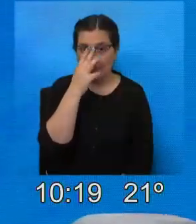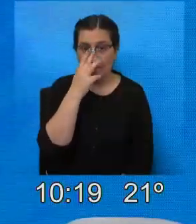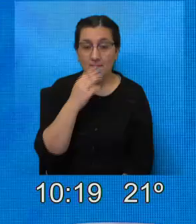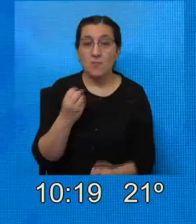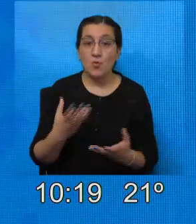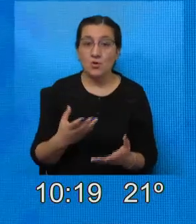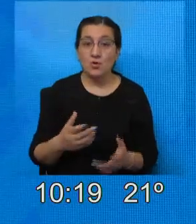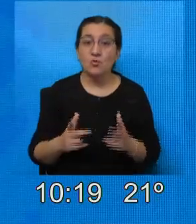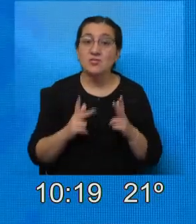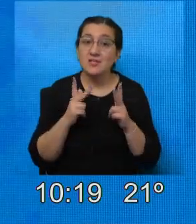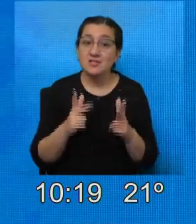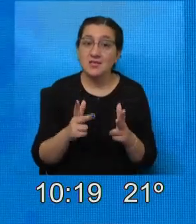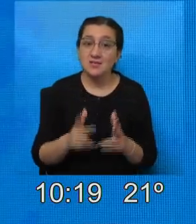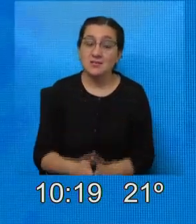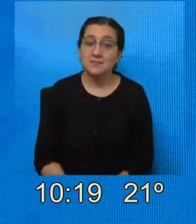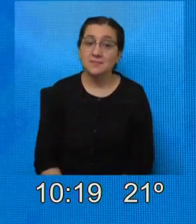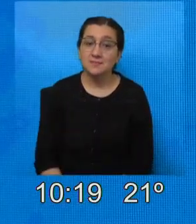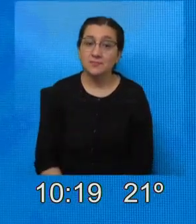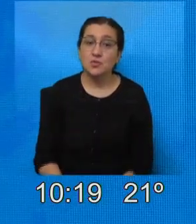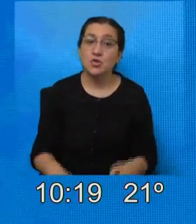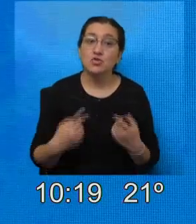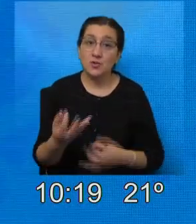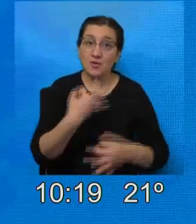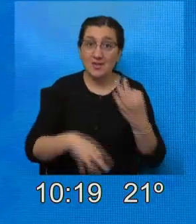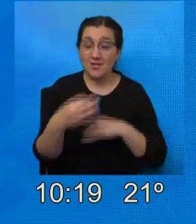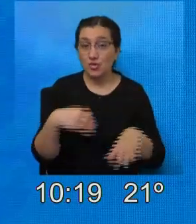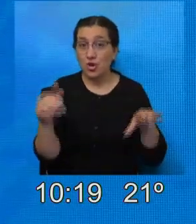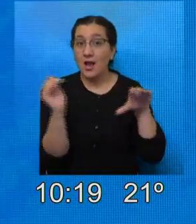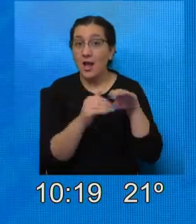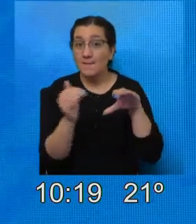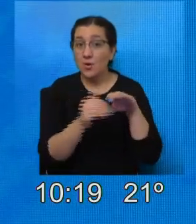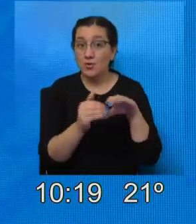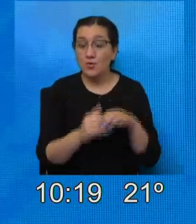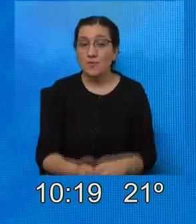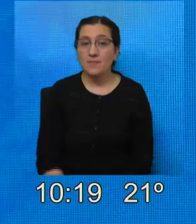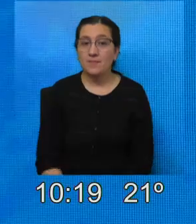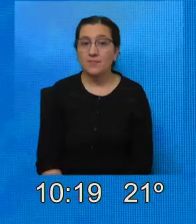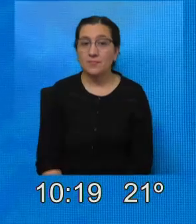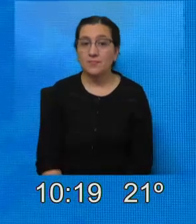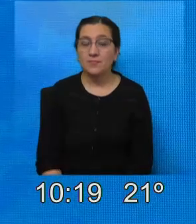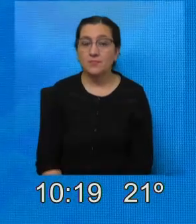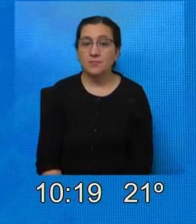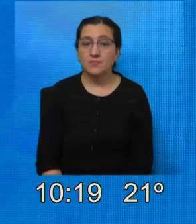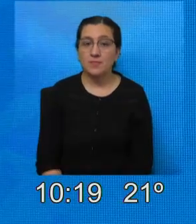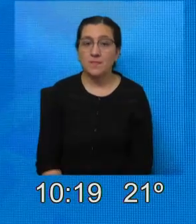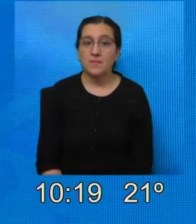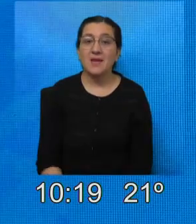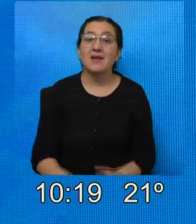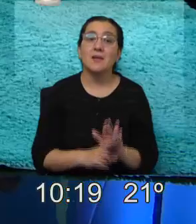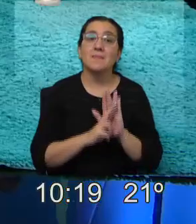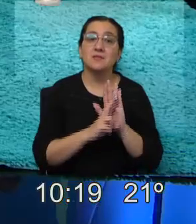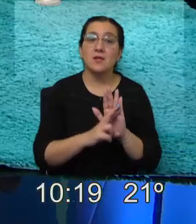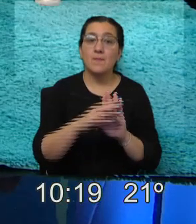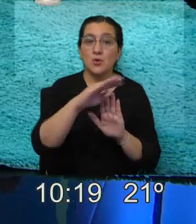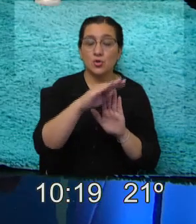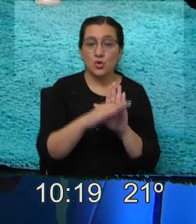Bueno, pues como bien decías, estamos en el Teatro Galpón, venimos desde Canarias con una hora menos producciones para representar Protocolo